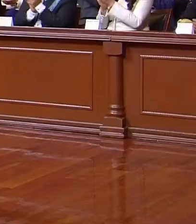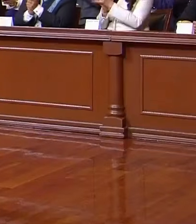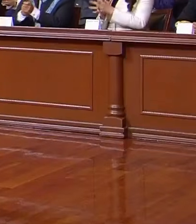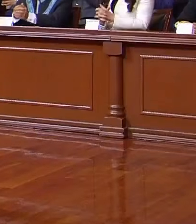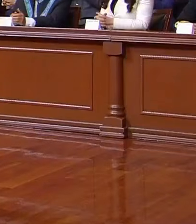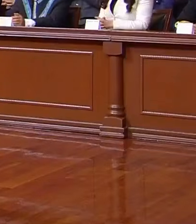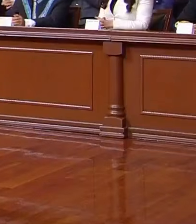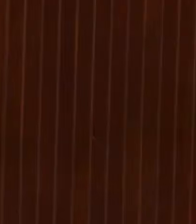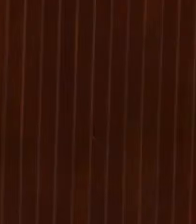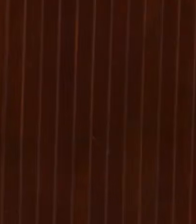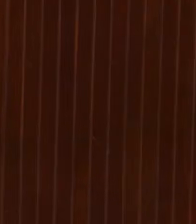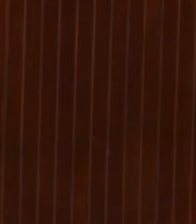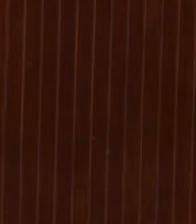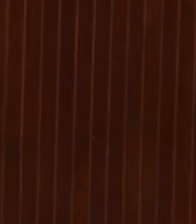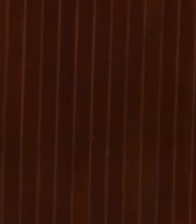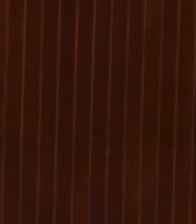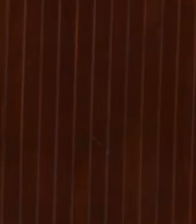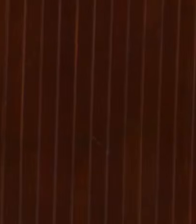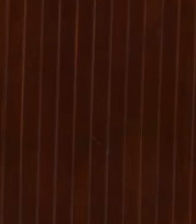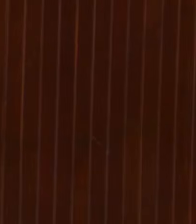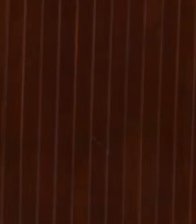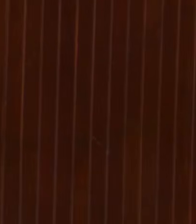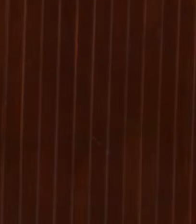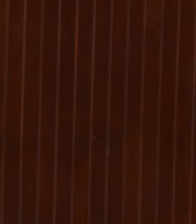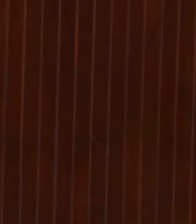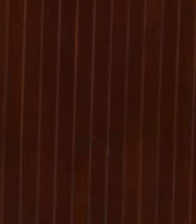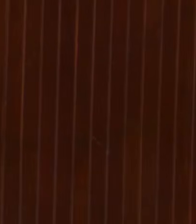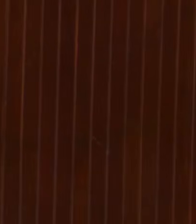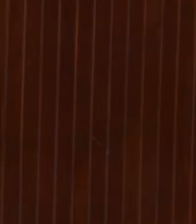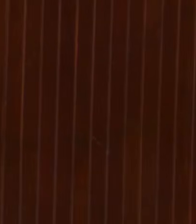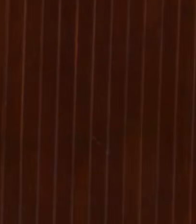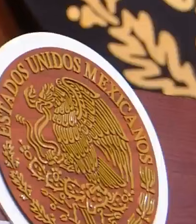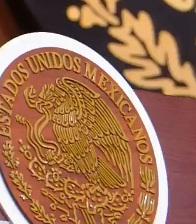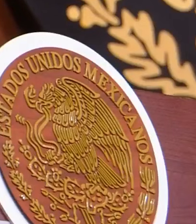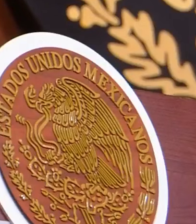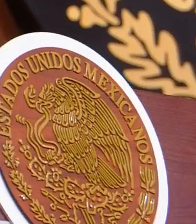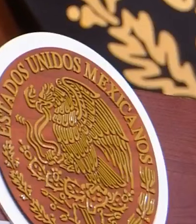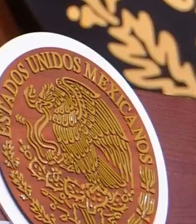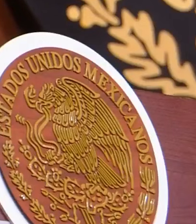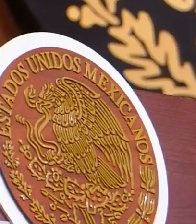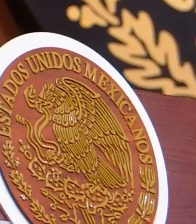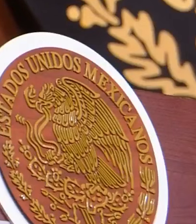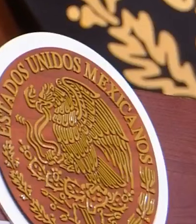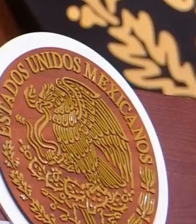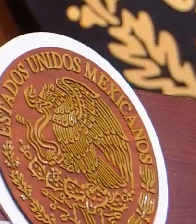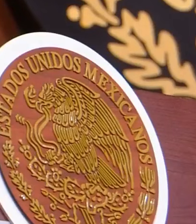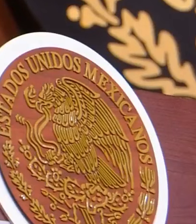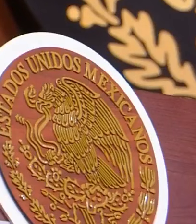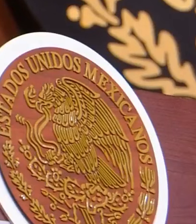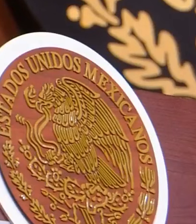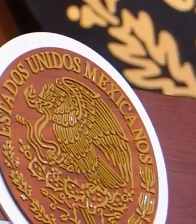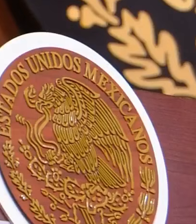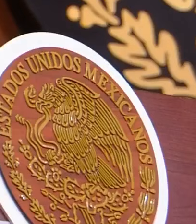garantizando su autonomía y derechos colectivos. 4. Reformas a los artículos